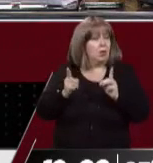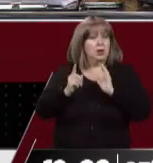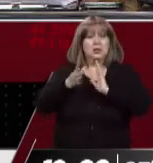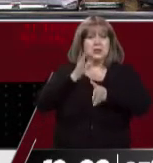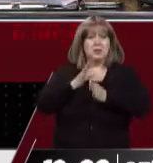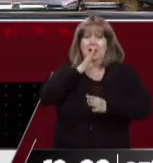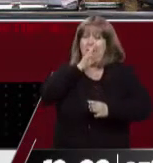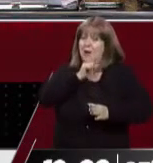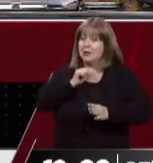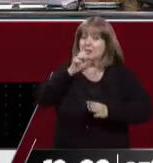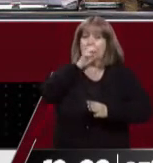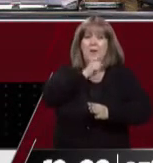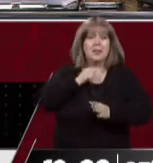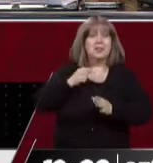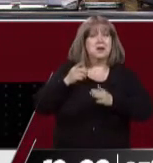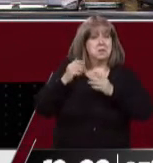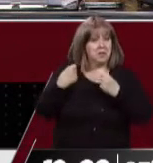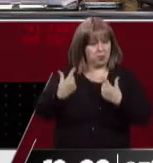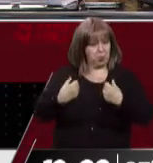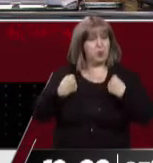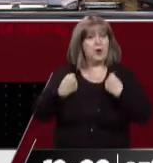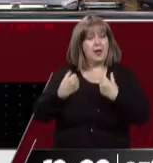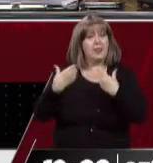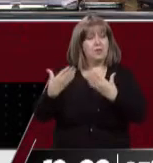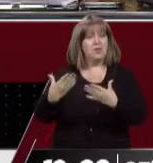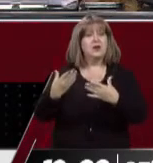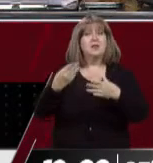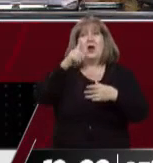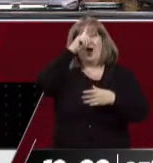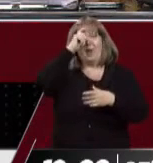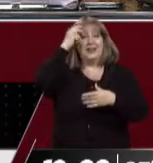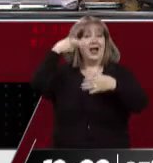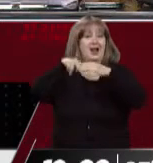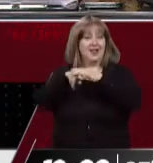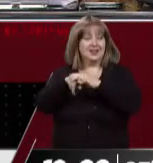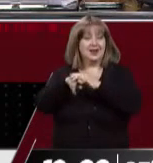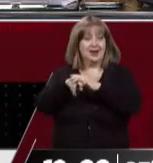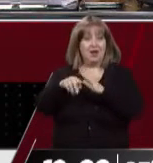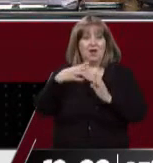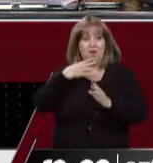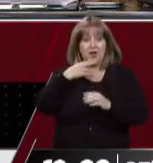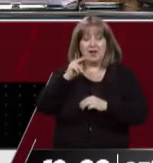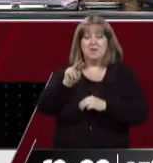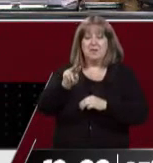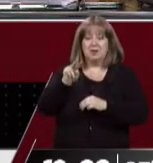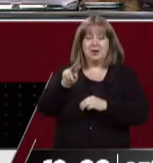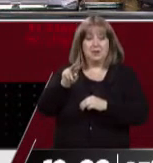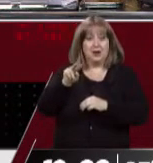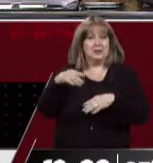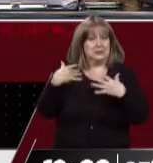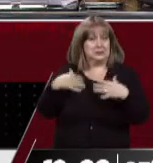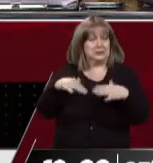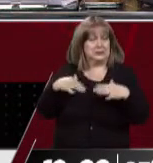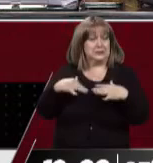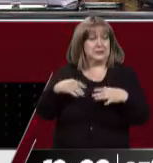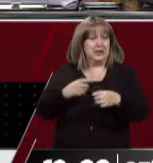tratamiento, a cada situación que se le presenta dentro del hospital. Es un gordo que vos ves que está pasando la quimioterapia por